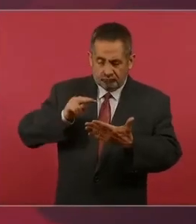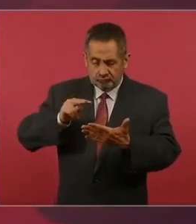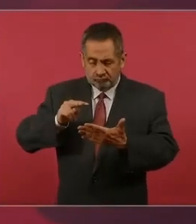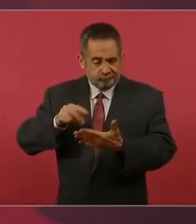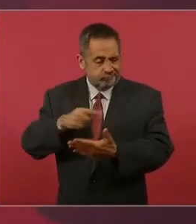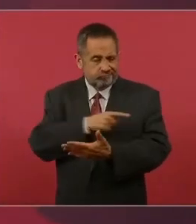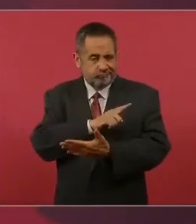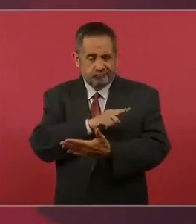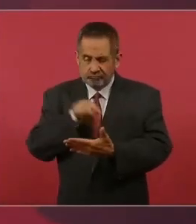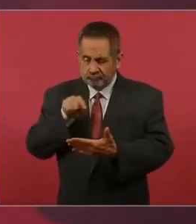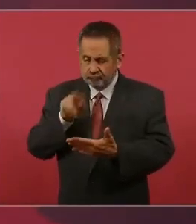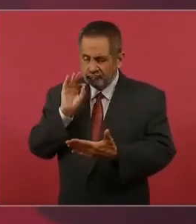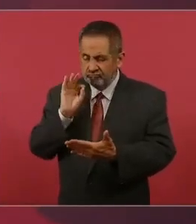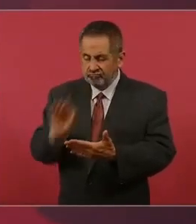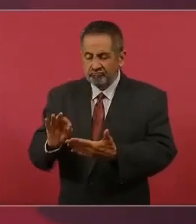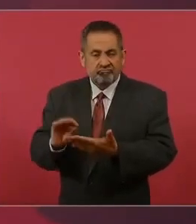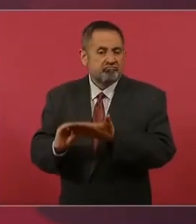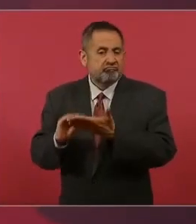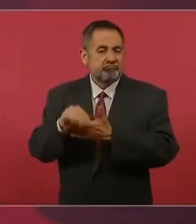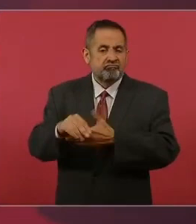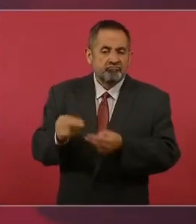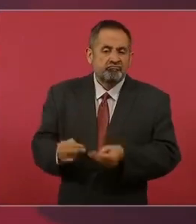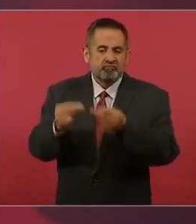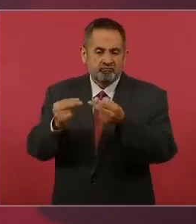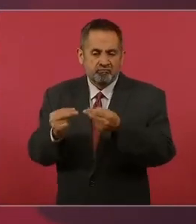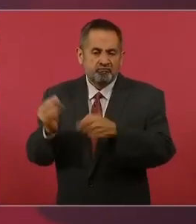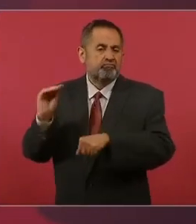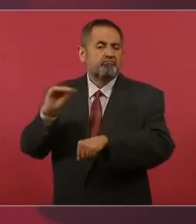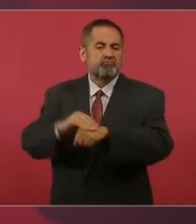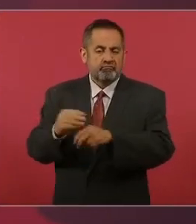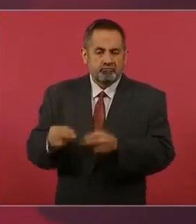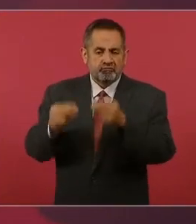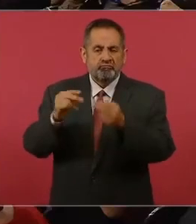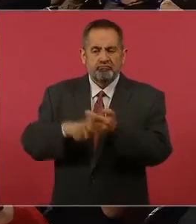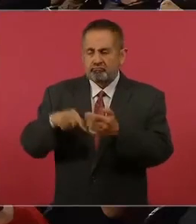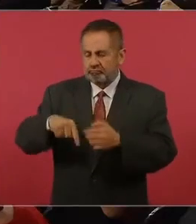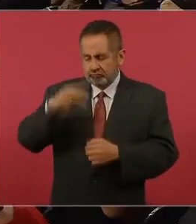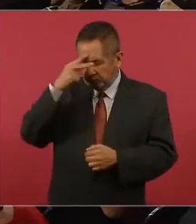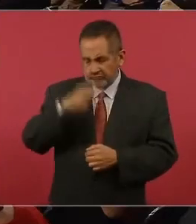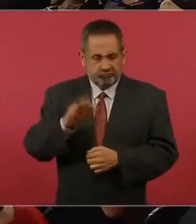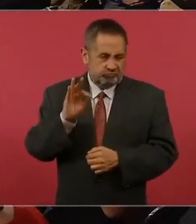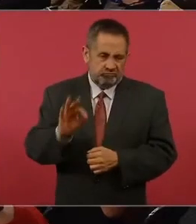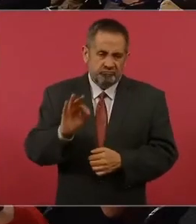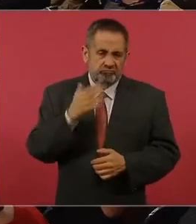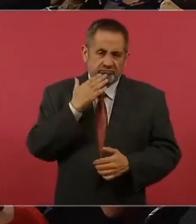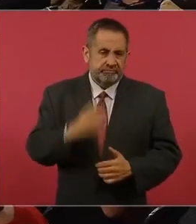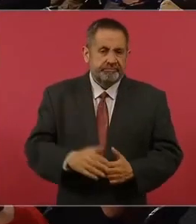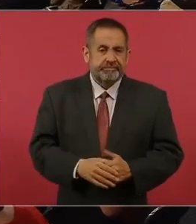saben lo que está sucediendo realmente en el país.